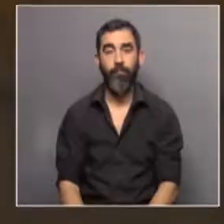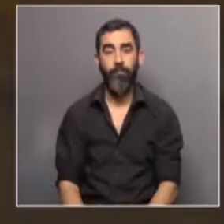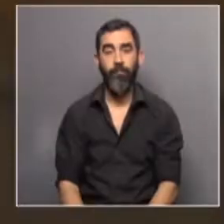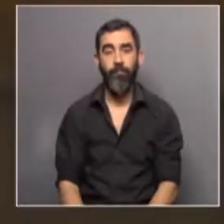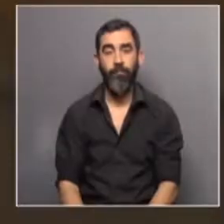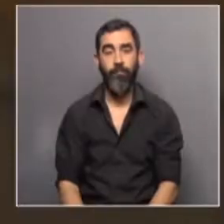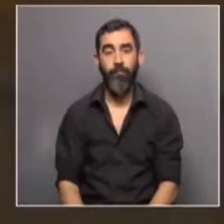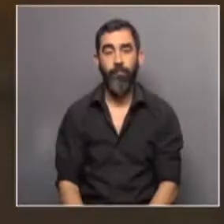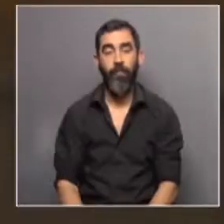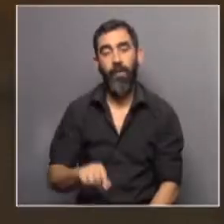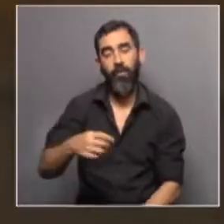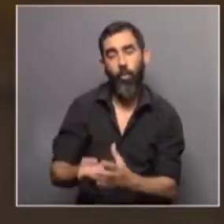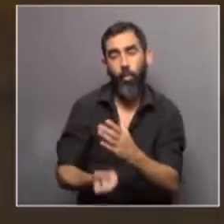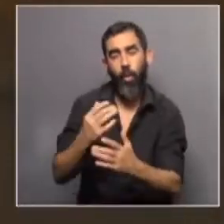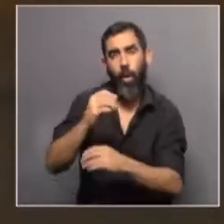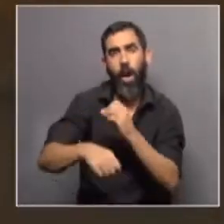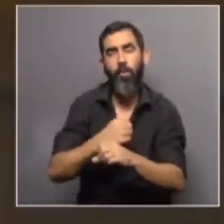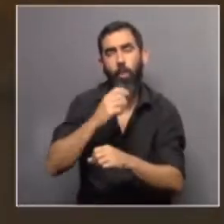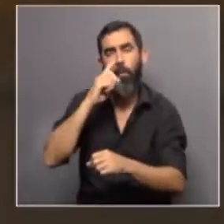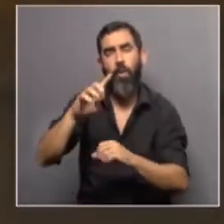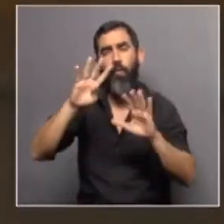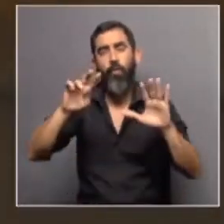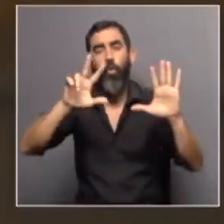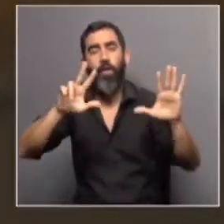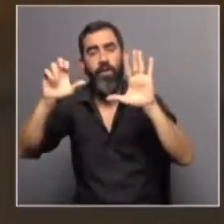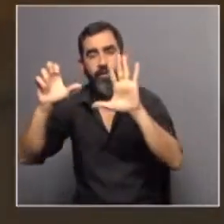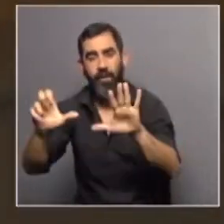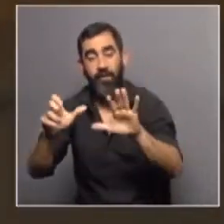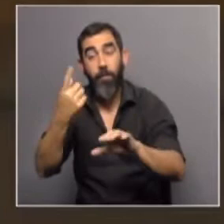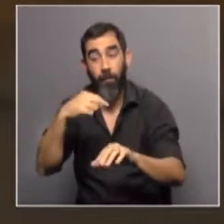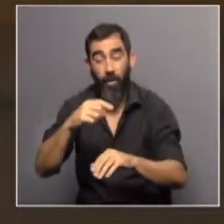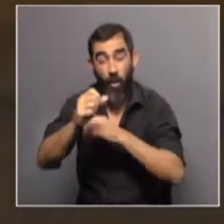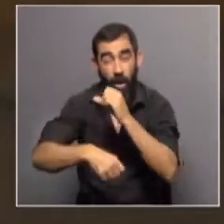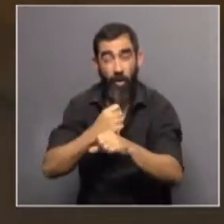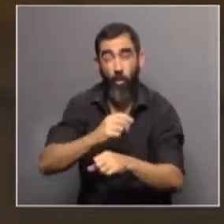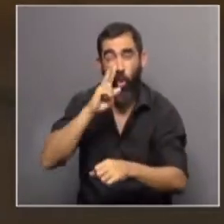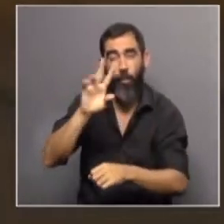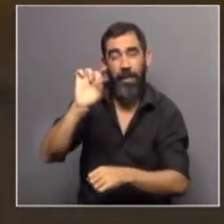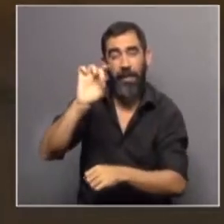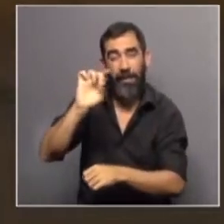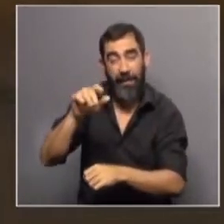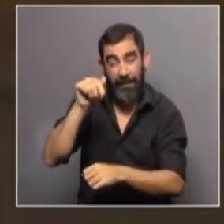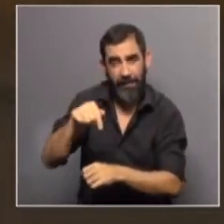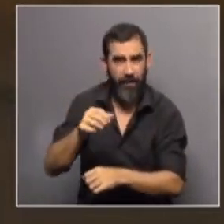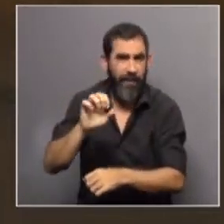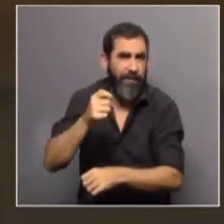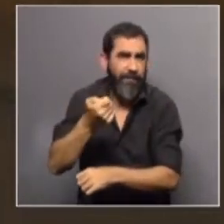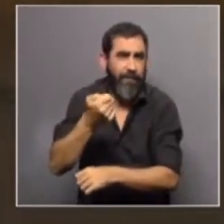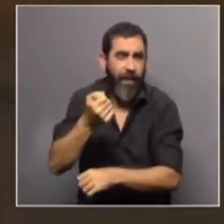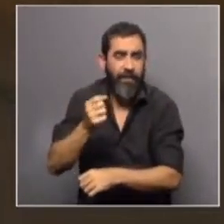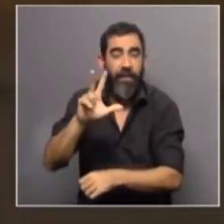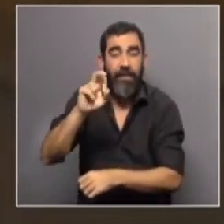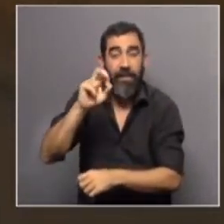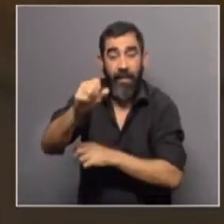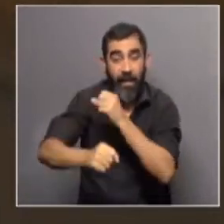El PDCIVA se creó en el año 86, pero recién en el año 2015, o sea, casi